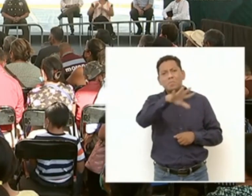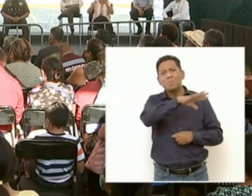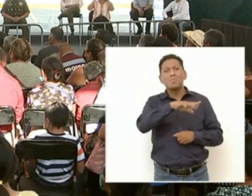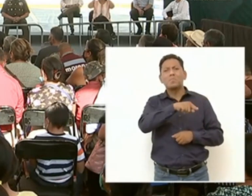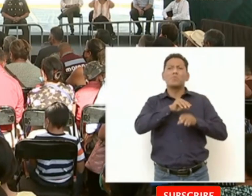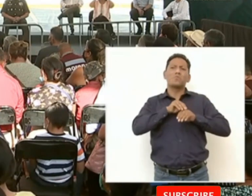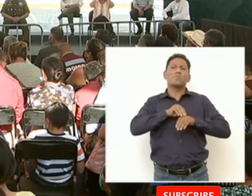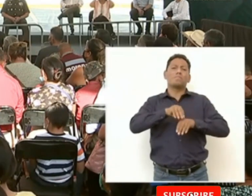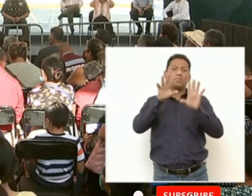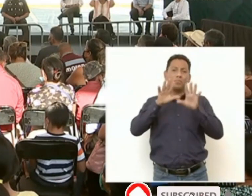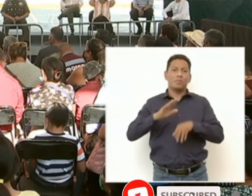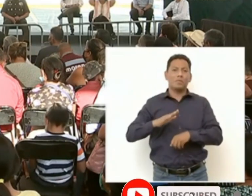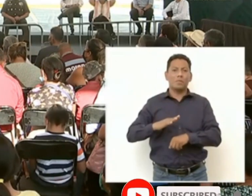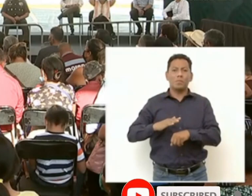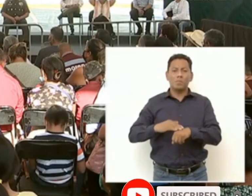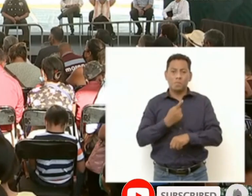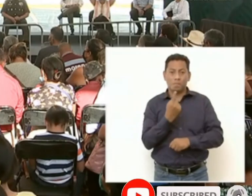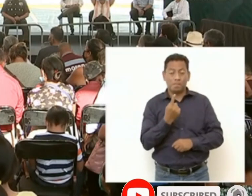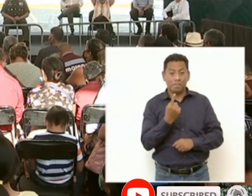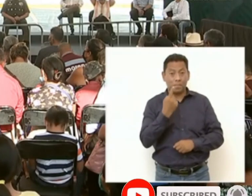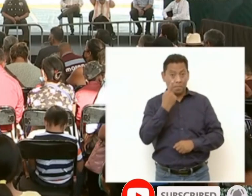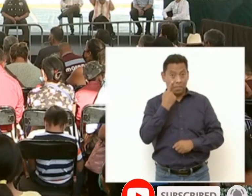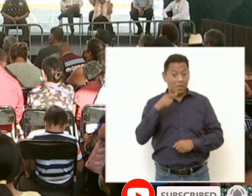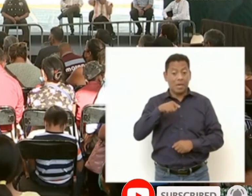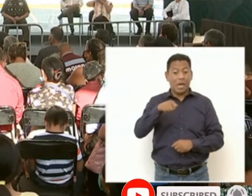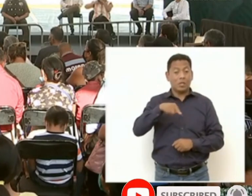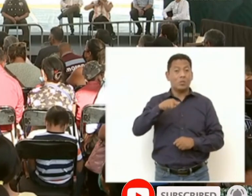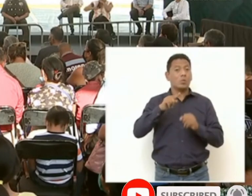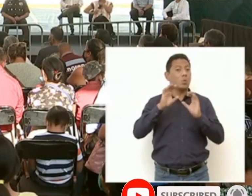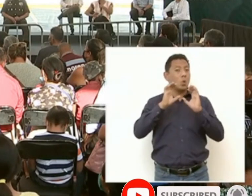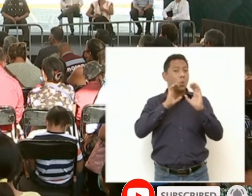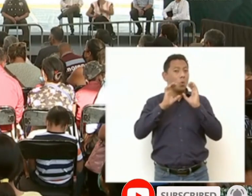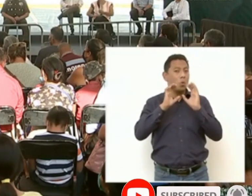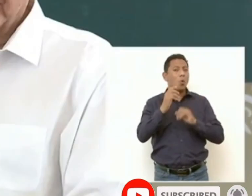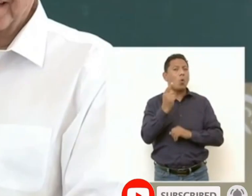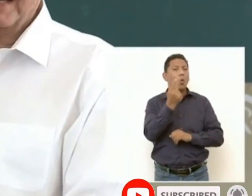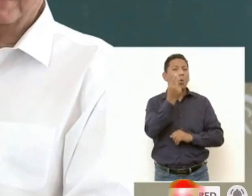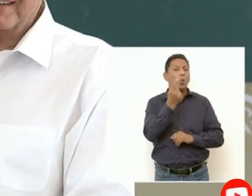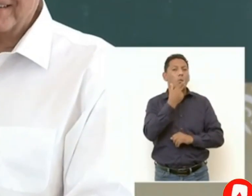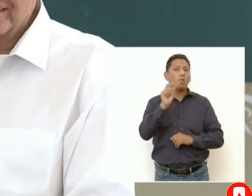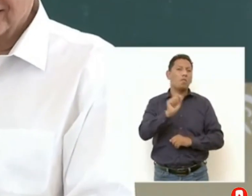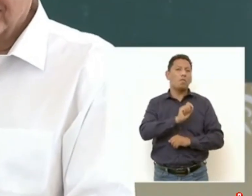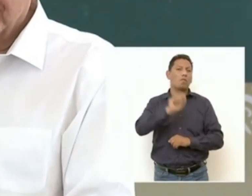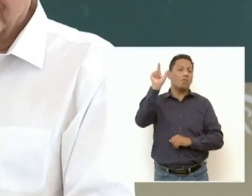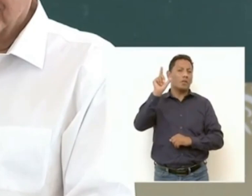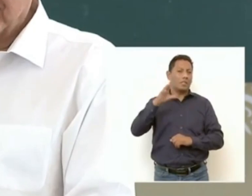porque de acuerdo a los comunicadores y a uno muy famoso que tenía